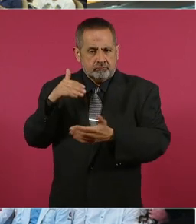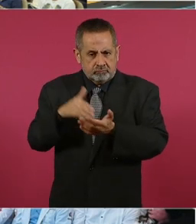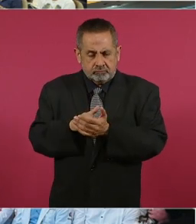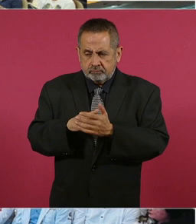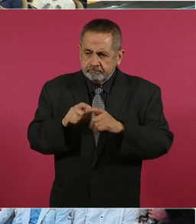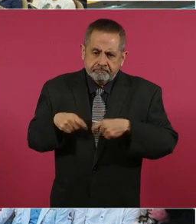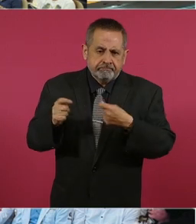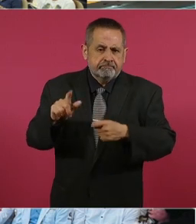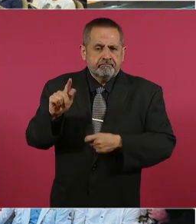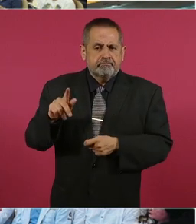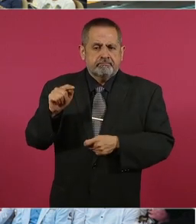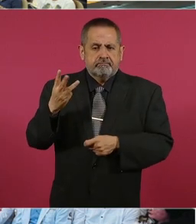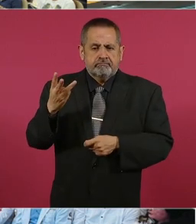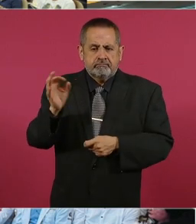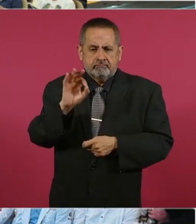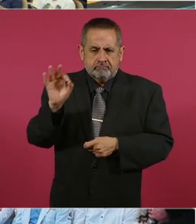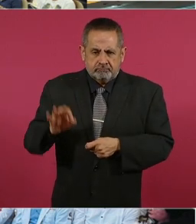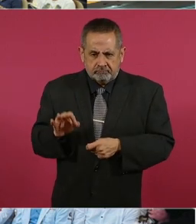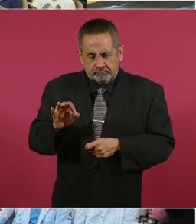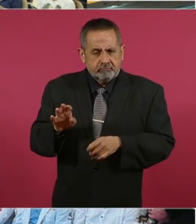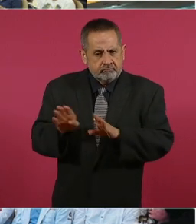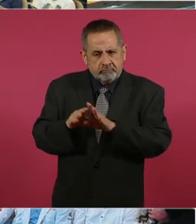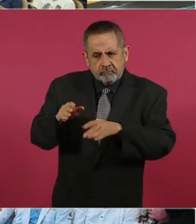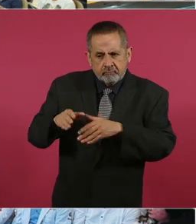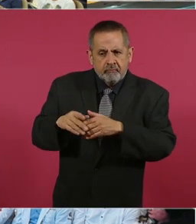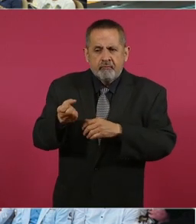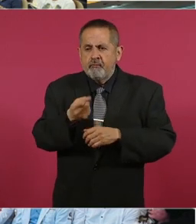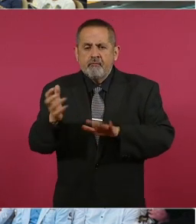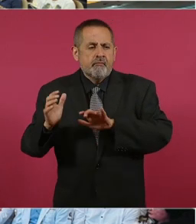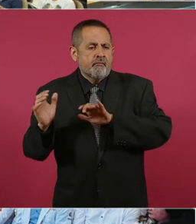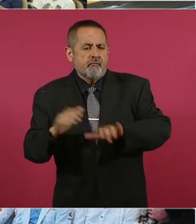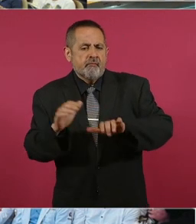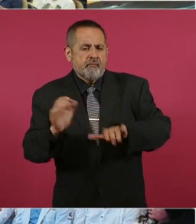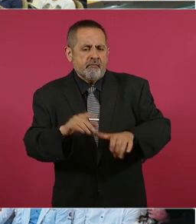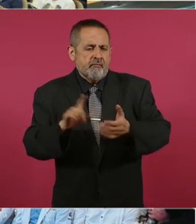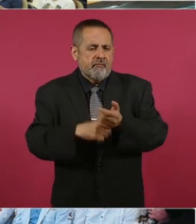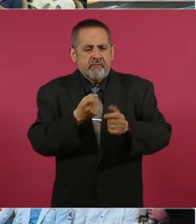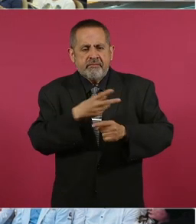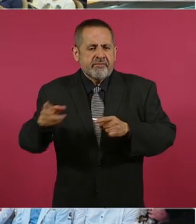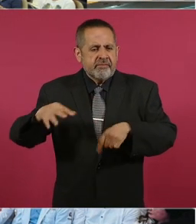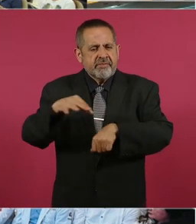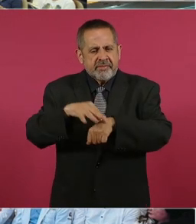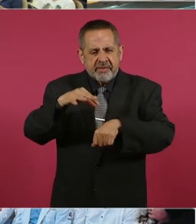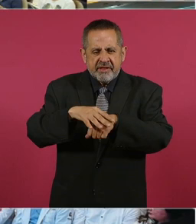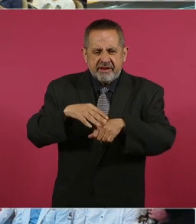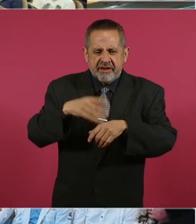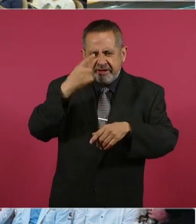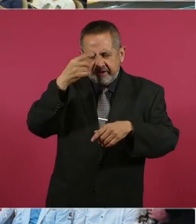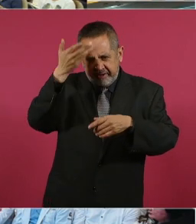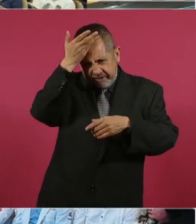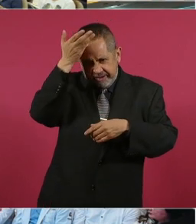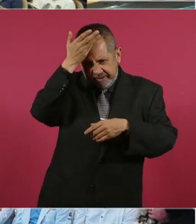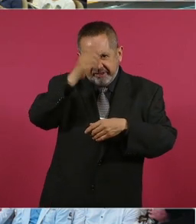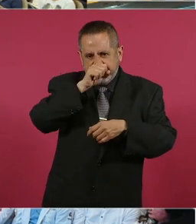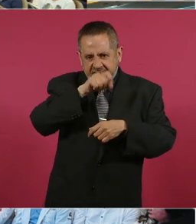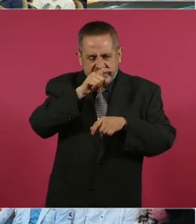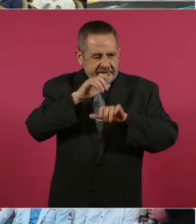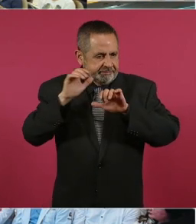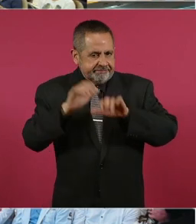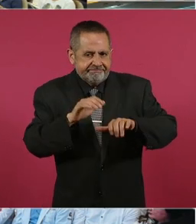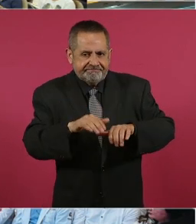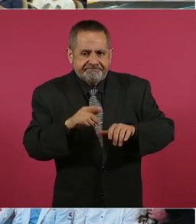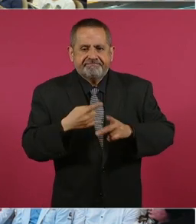del 73%, y los procesos de contratación de médicos generales y enfermería, que también inició